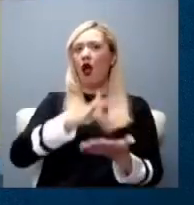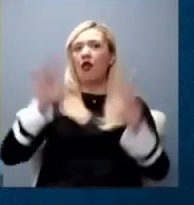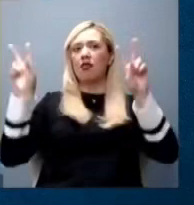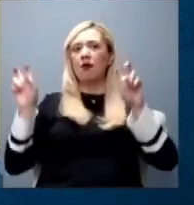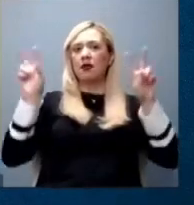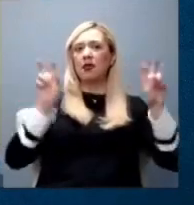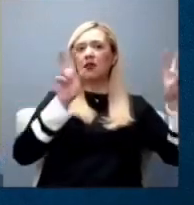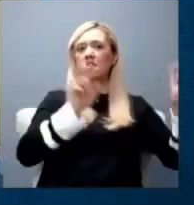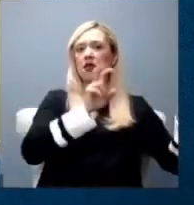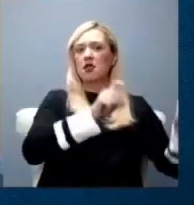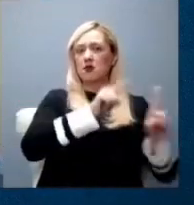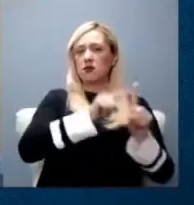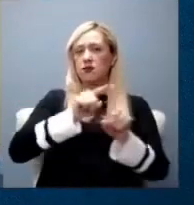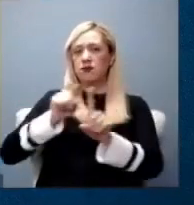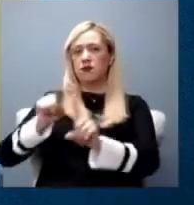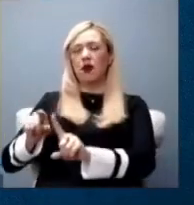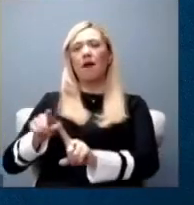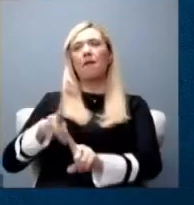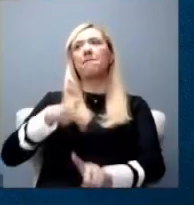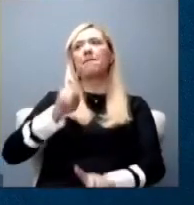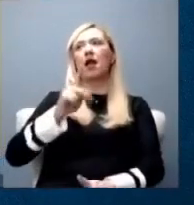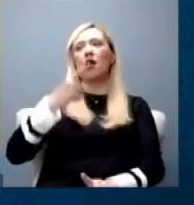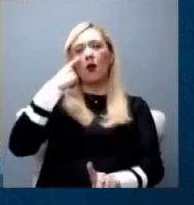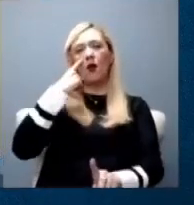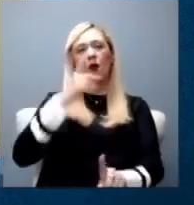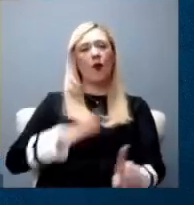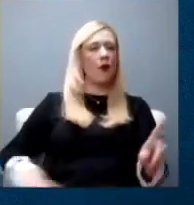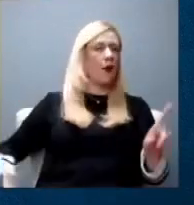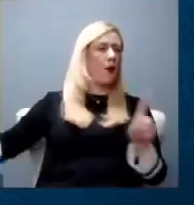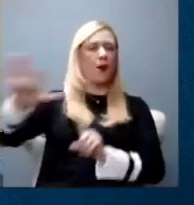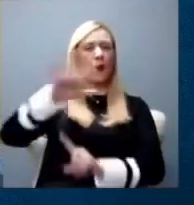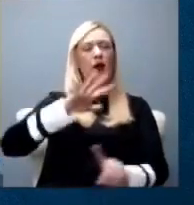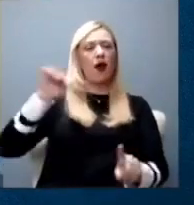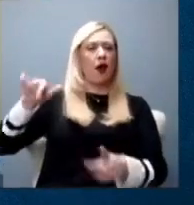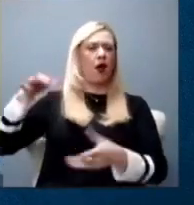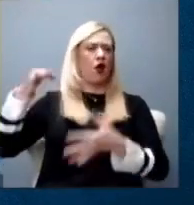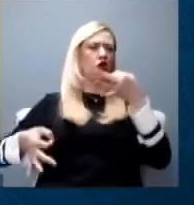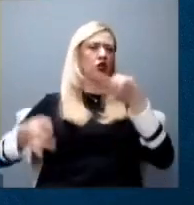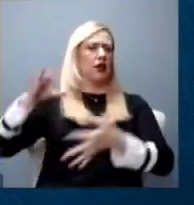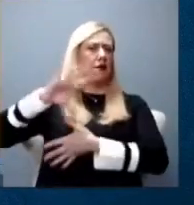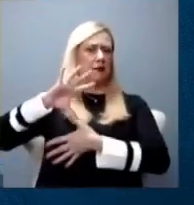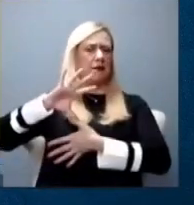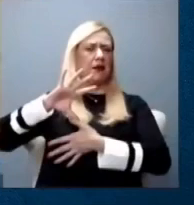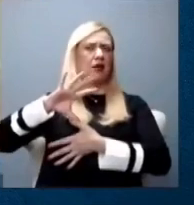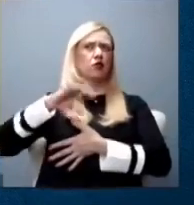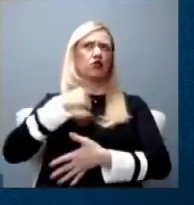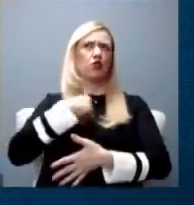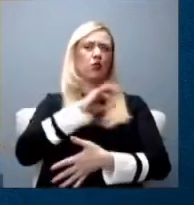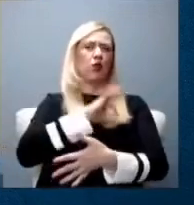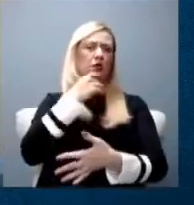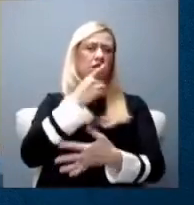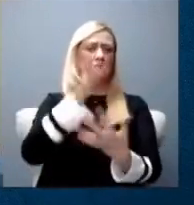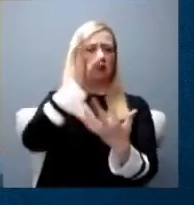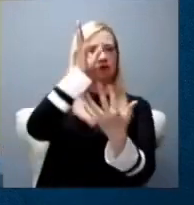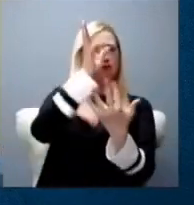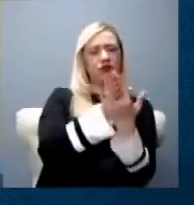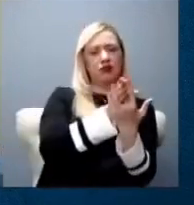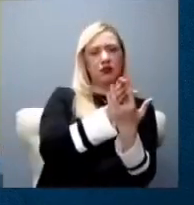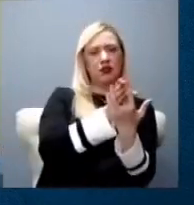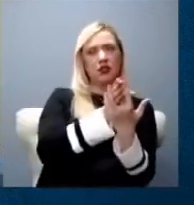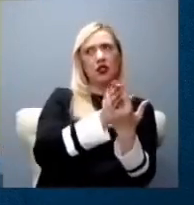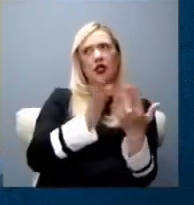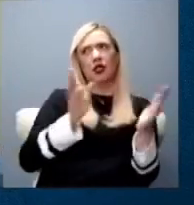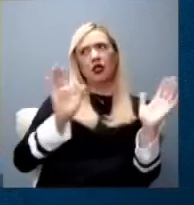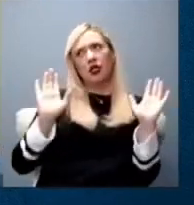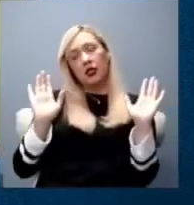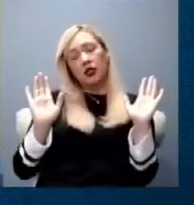derechos muy concretos, pero en términos generales, digamos, la Corte Interamericana, yo podría dividirlo de manera, esto es una cuestión